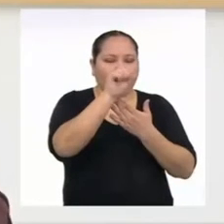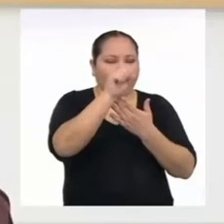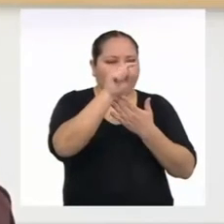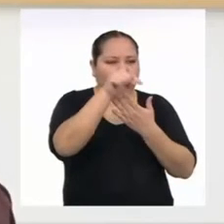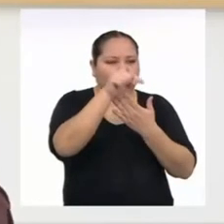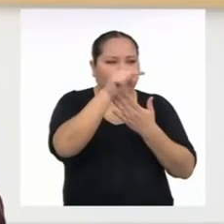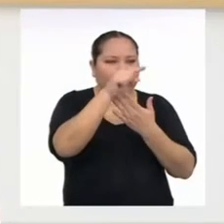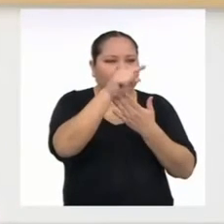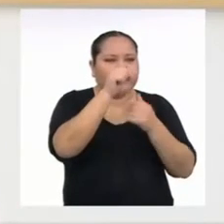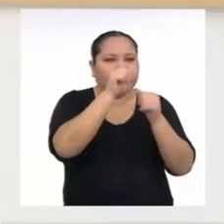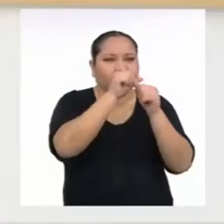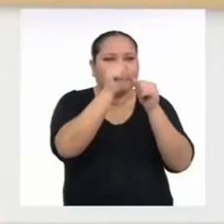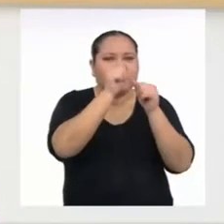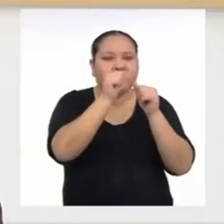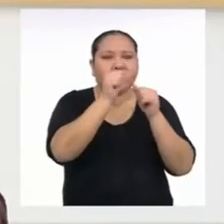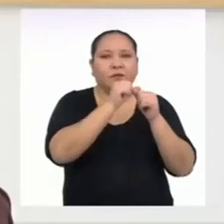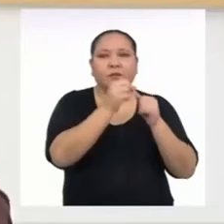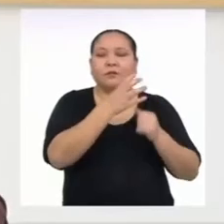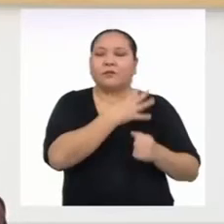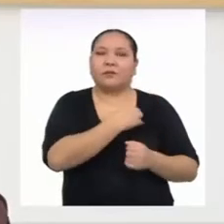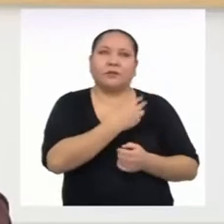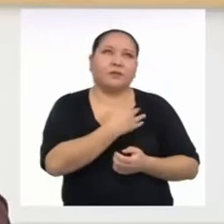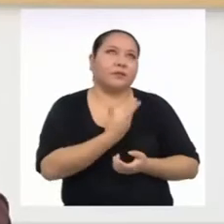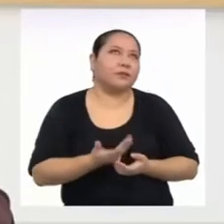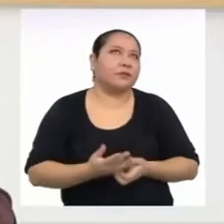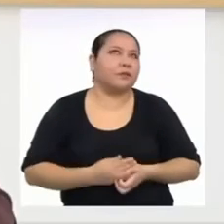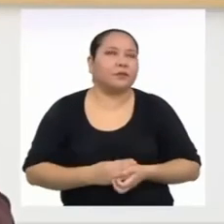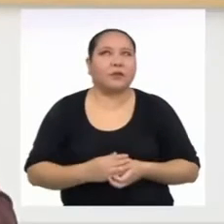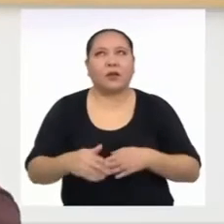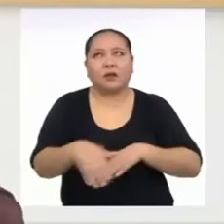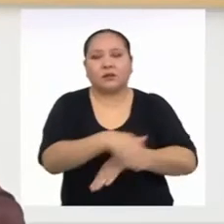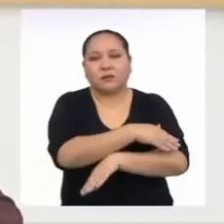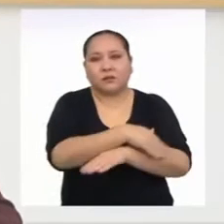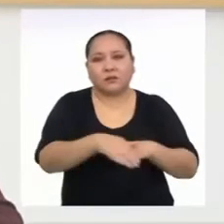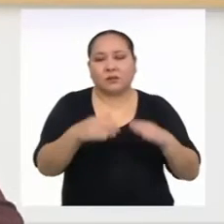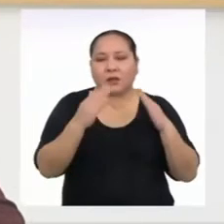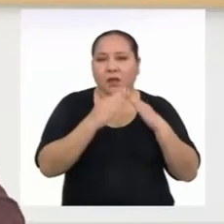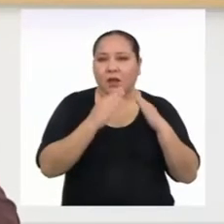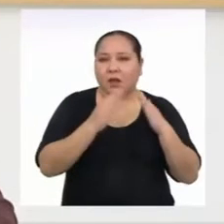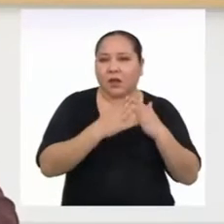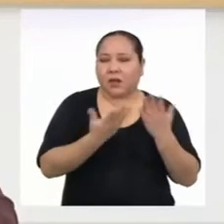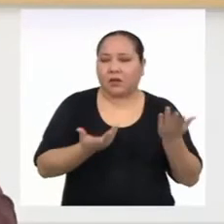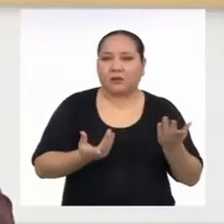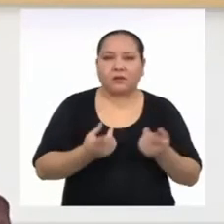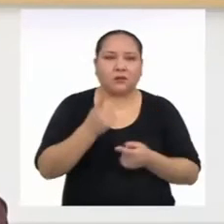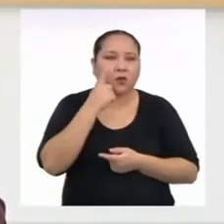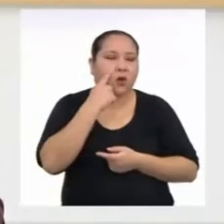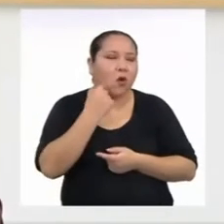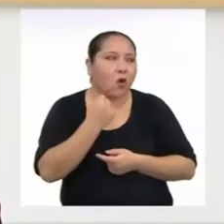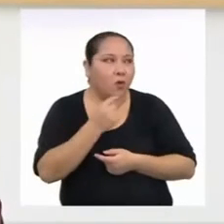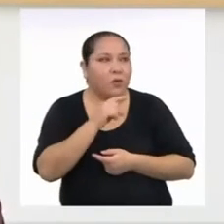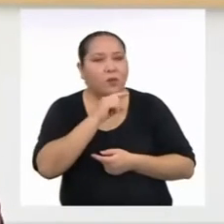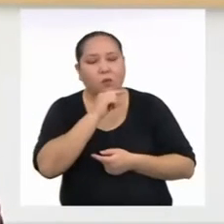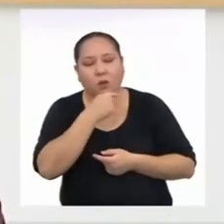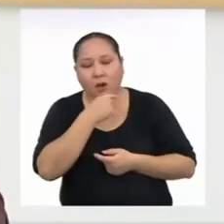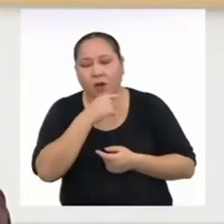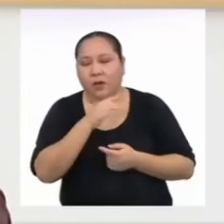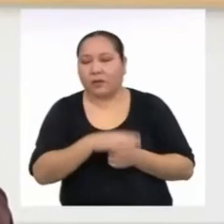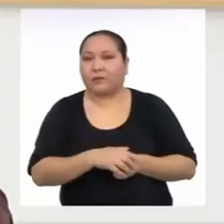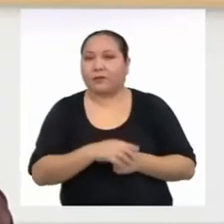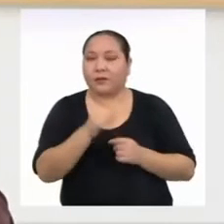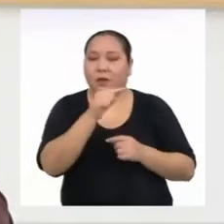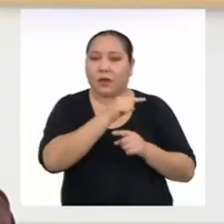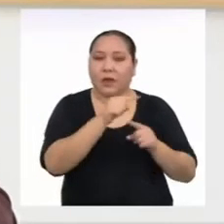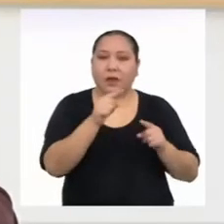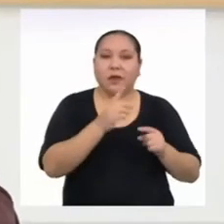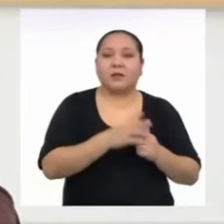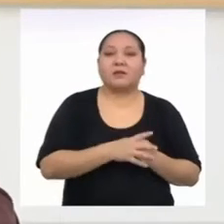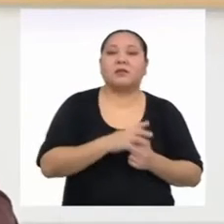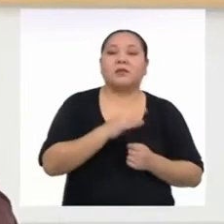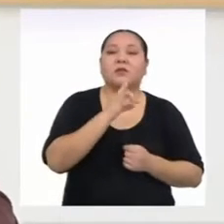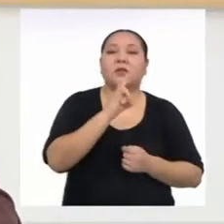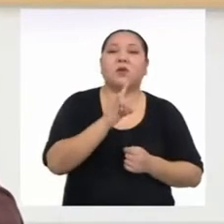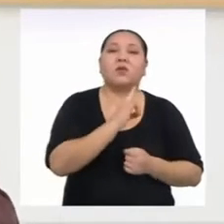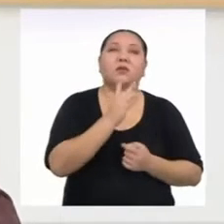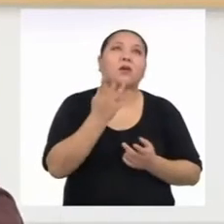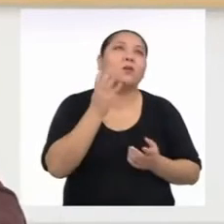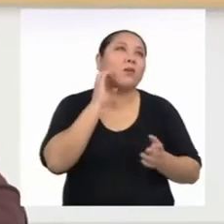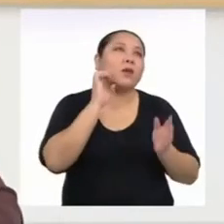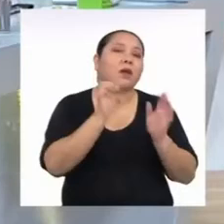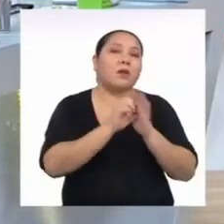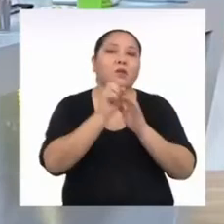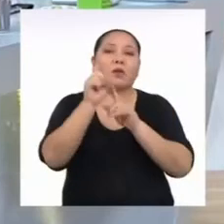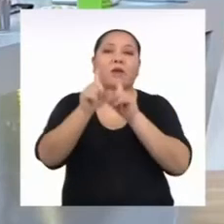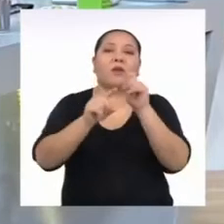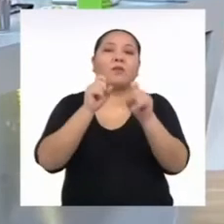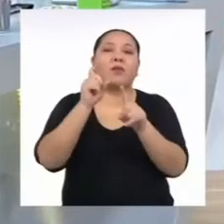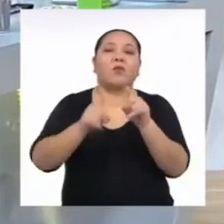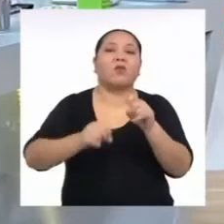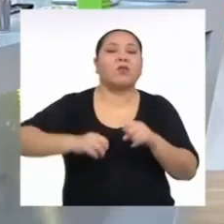género, zona de residencia, entre otras que habrán sido prefijadas. Este tipo de muestreo es muy utilizado en las encuestas de